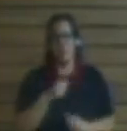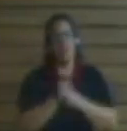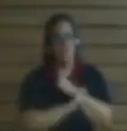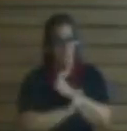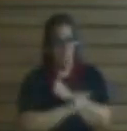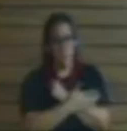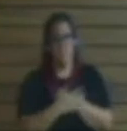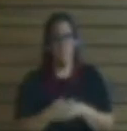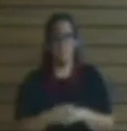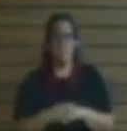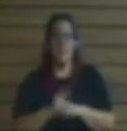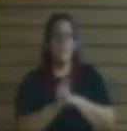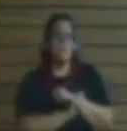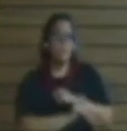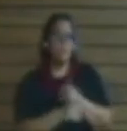trampa.